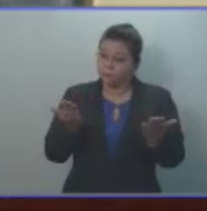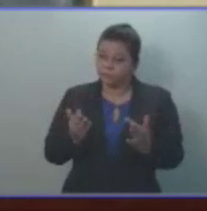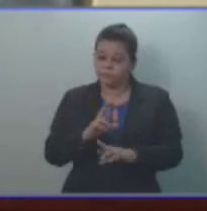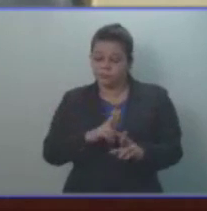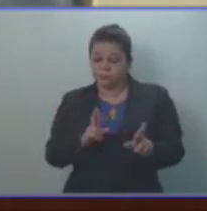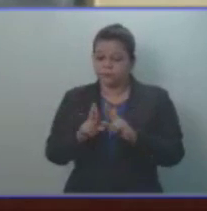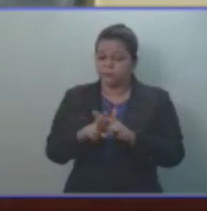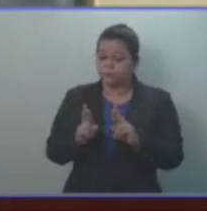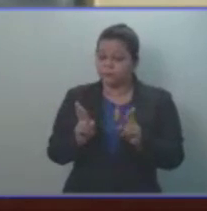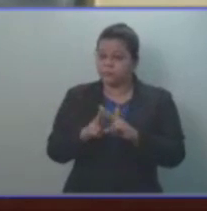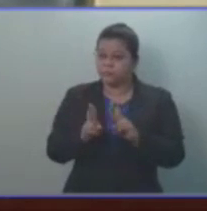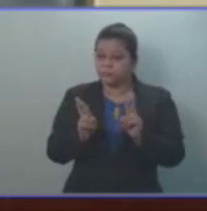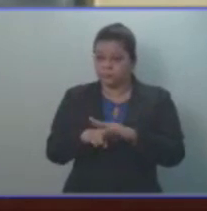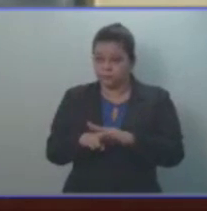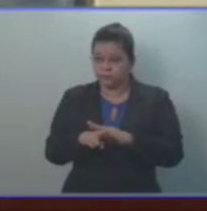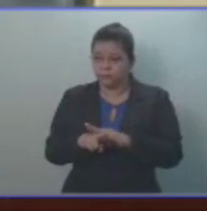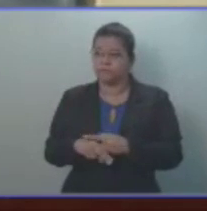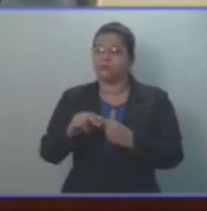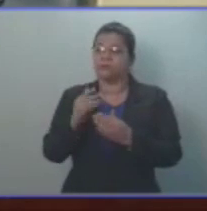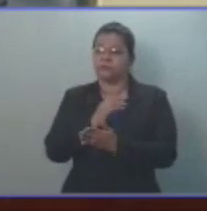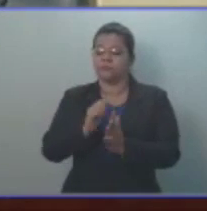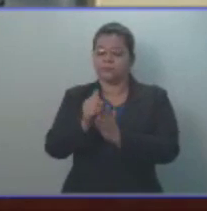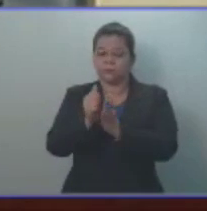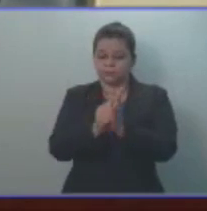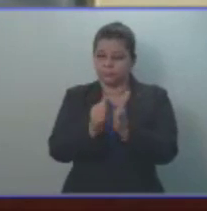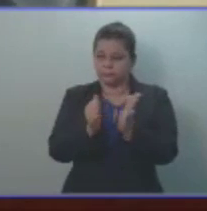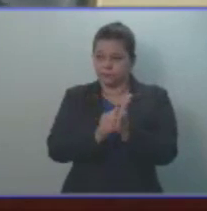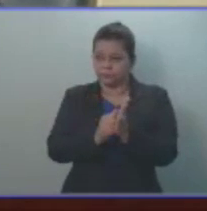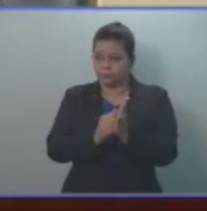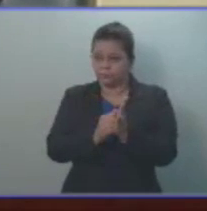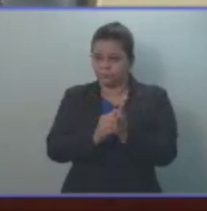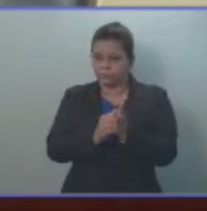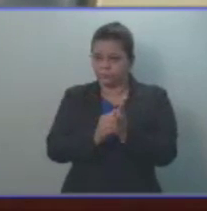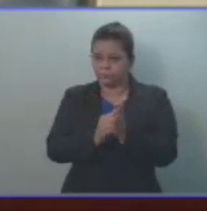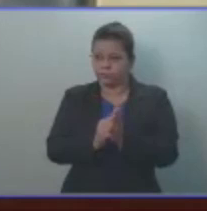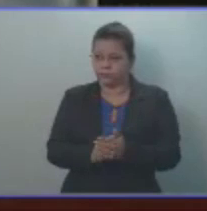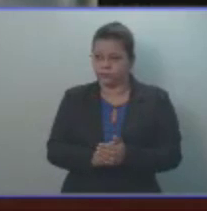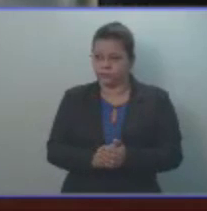reforma al artículo,